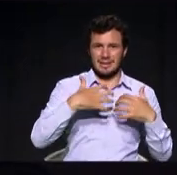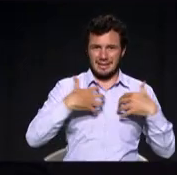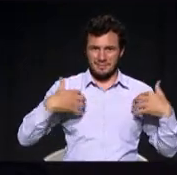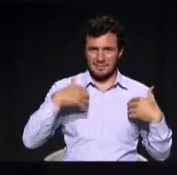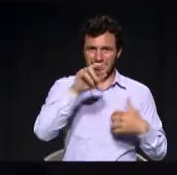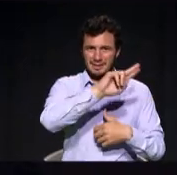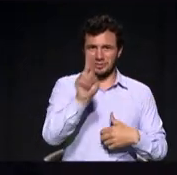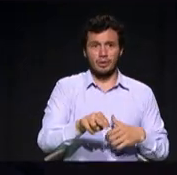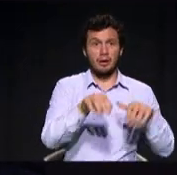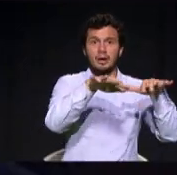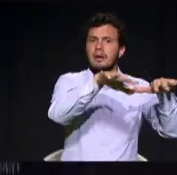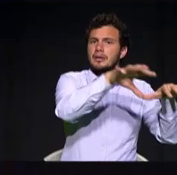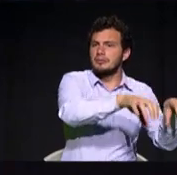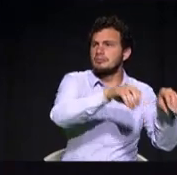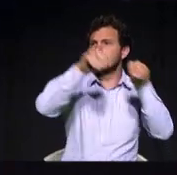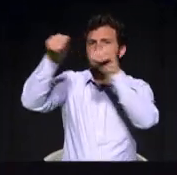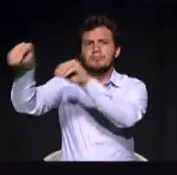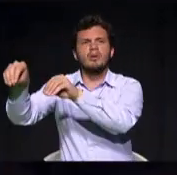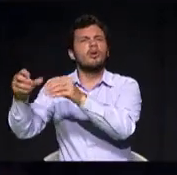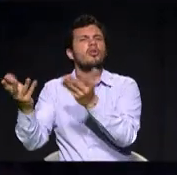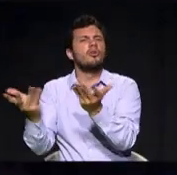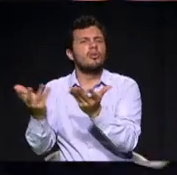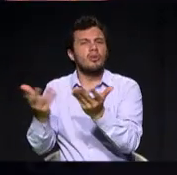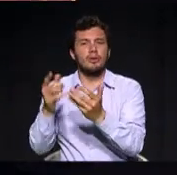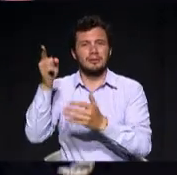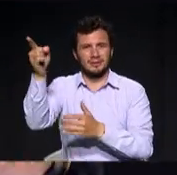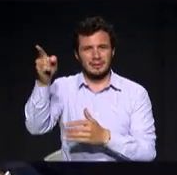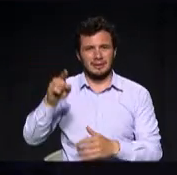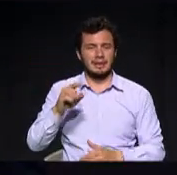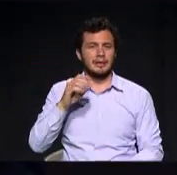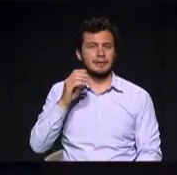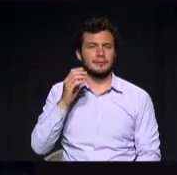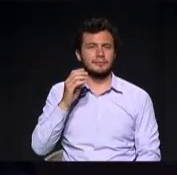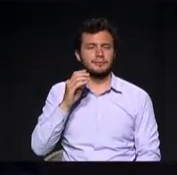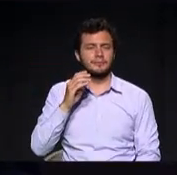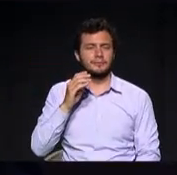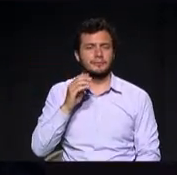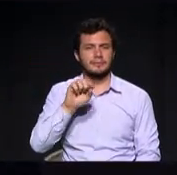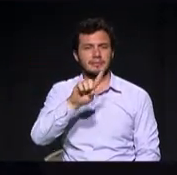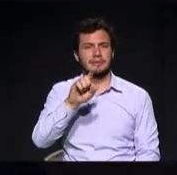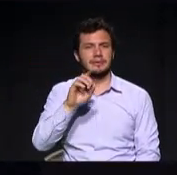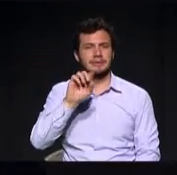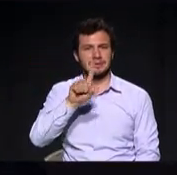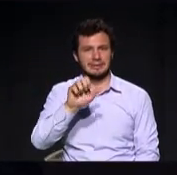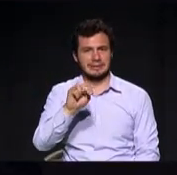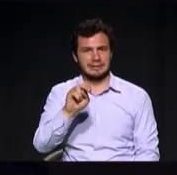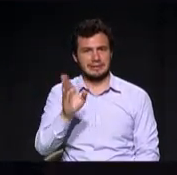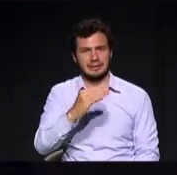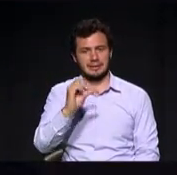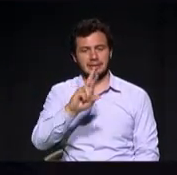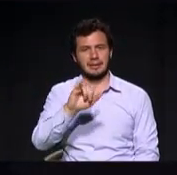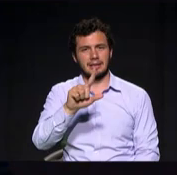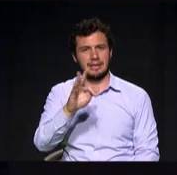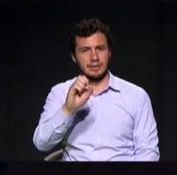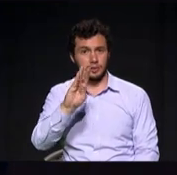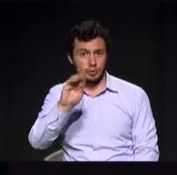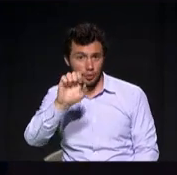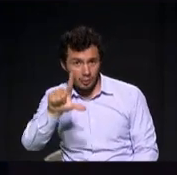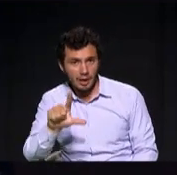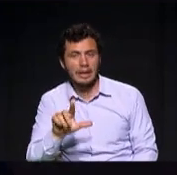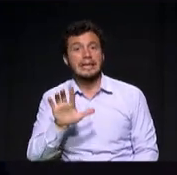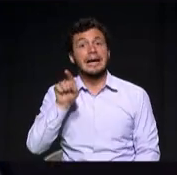llevaremos a san cristóbal como una gran alternativa generación de empleo con los segundos pisos viales si es que voy a generar mucho empleo